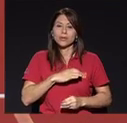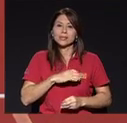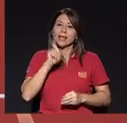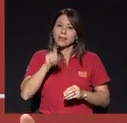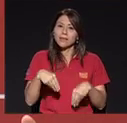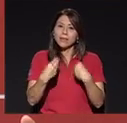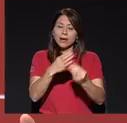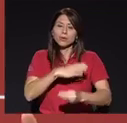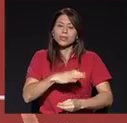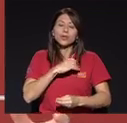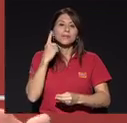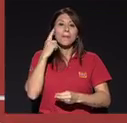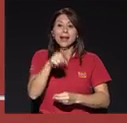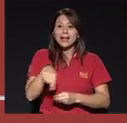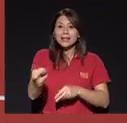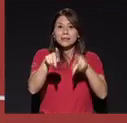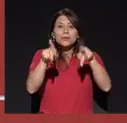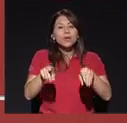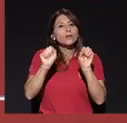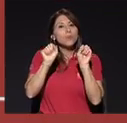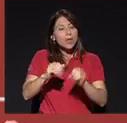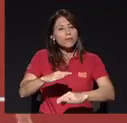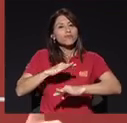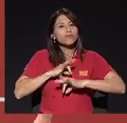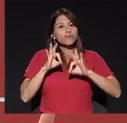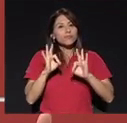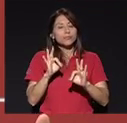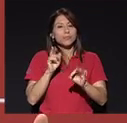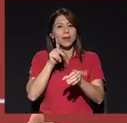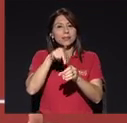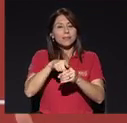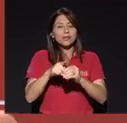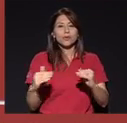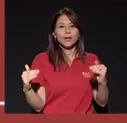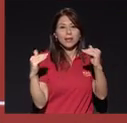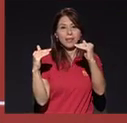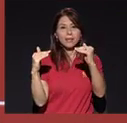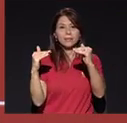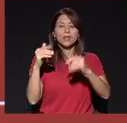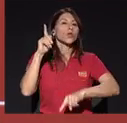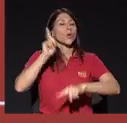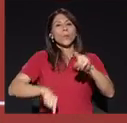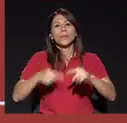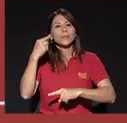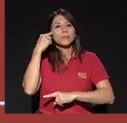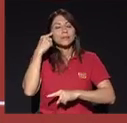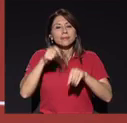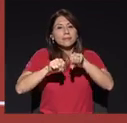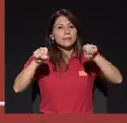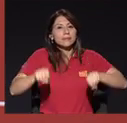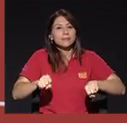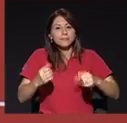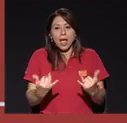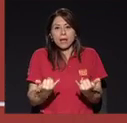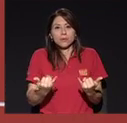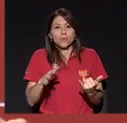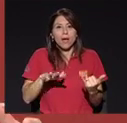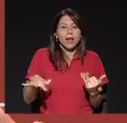para garantizar esa participación en equidad. No podemos pensar que los sistemas actuales